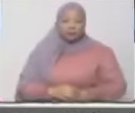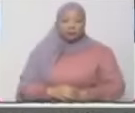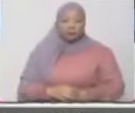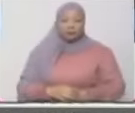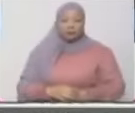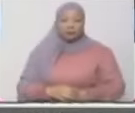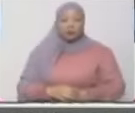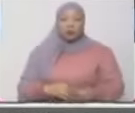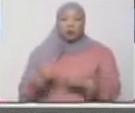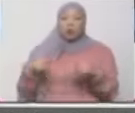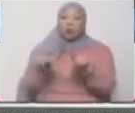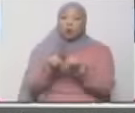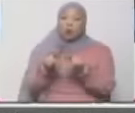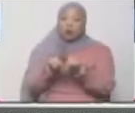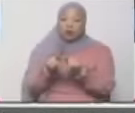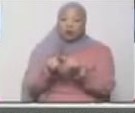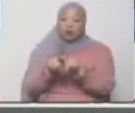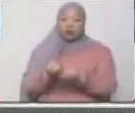Igualmente